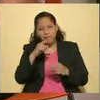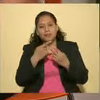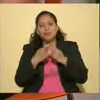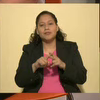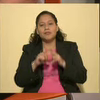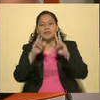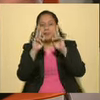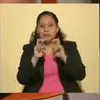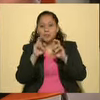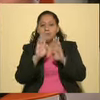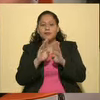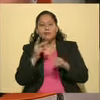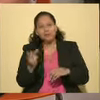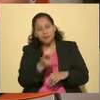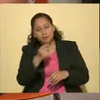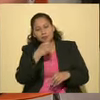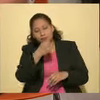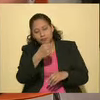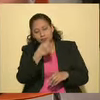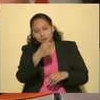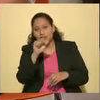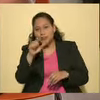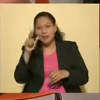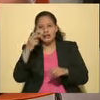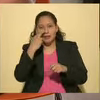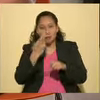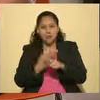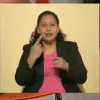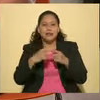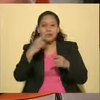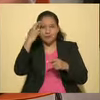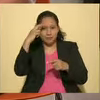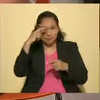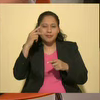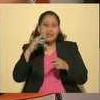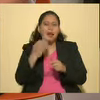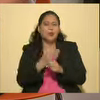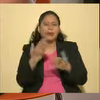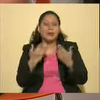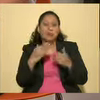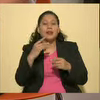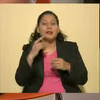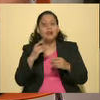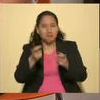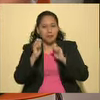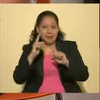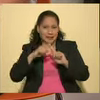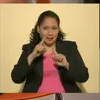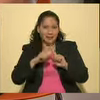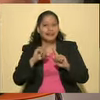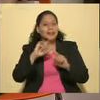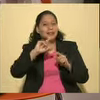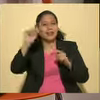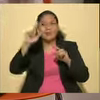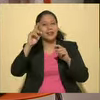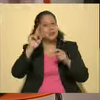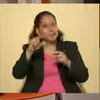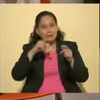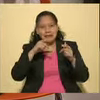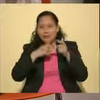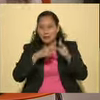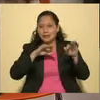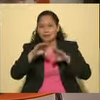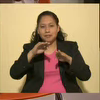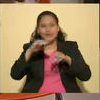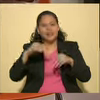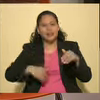esta sección, la entrevista, que bueno, por cierto, es encargado Rodrigo Murray, pero no se encuentra en estos momentos con nosotros, pero nos dejó su tarea, ¿verdad? Sí, ya se fue de gira otra vez, entonces váyanlo